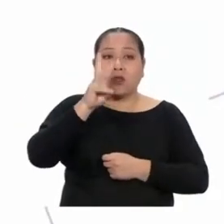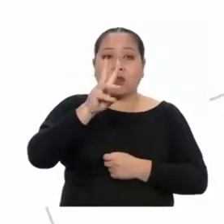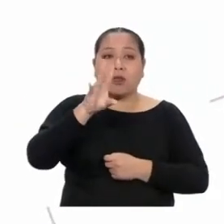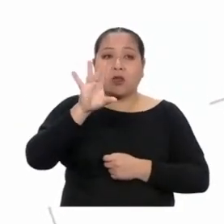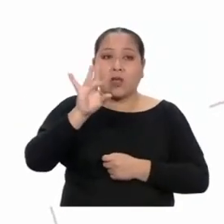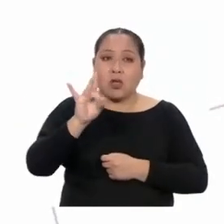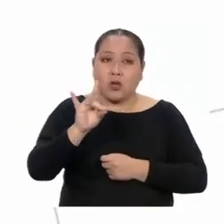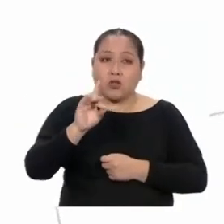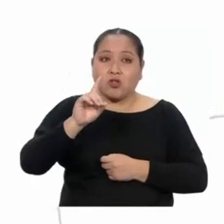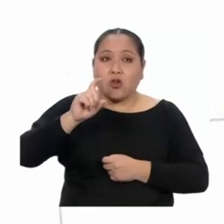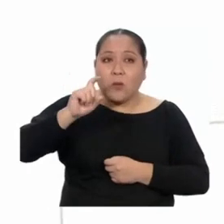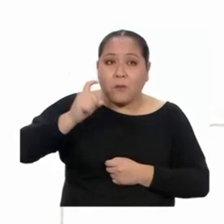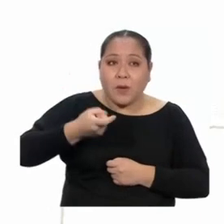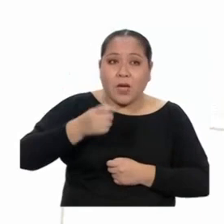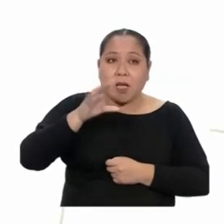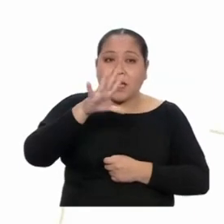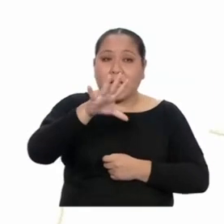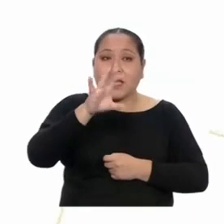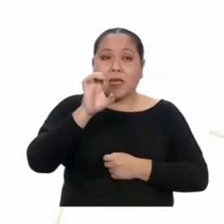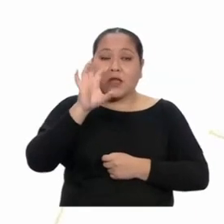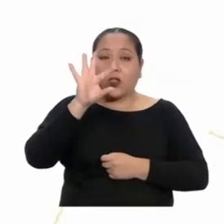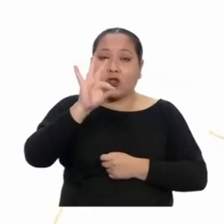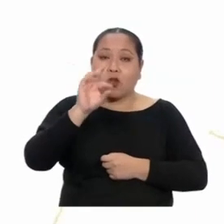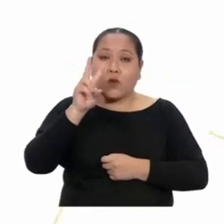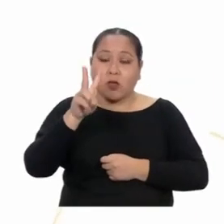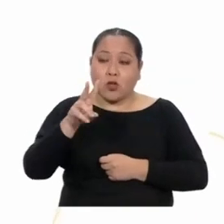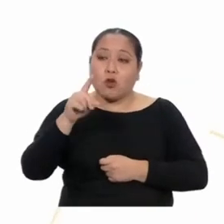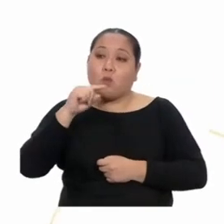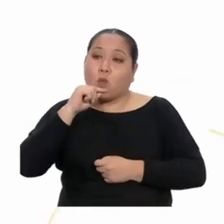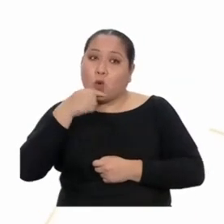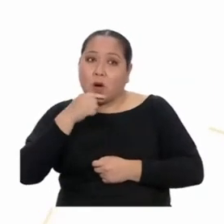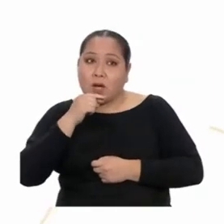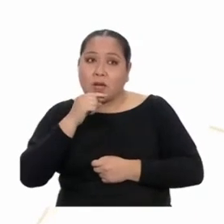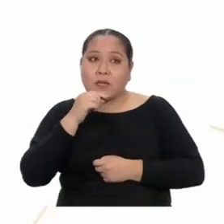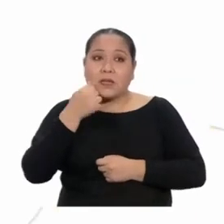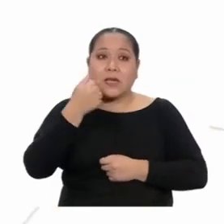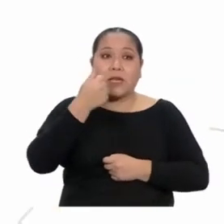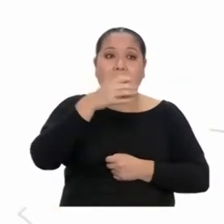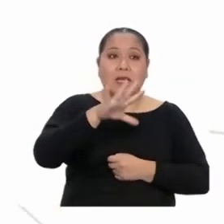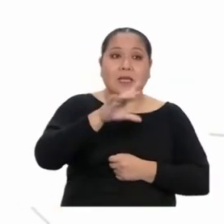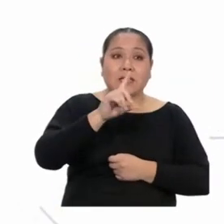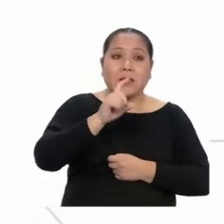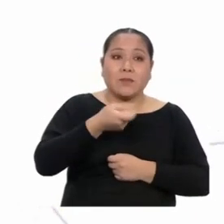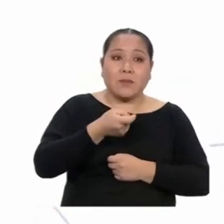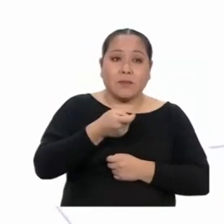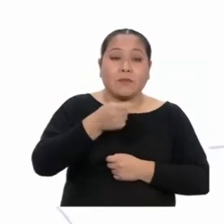15.868.592 son mujeres y que